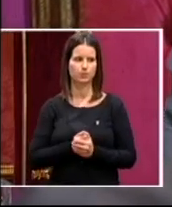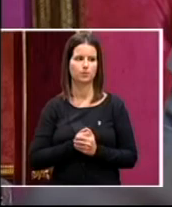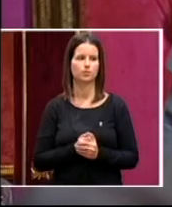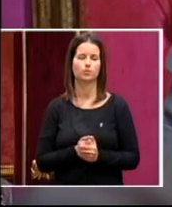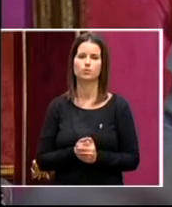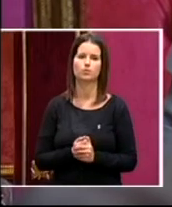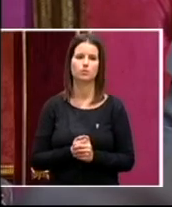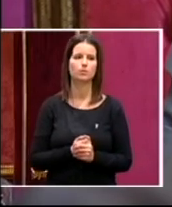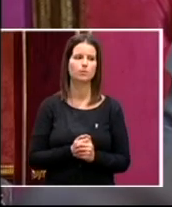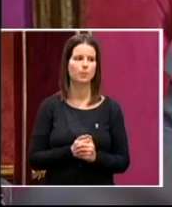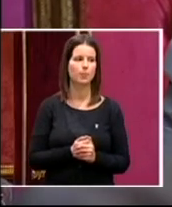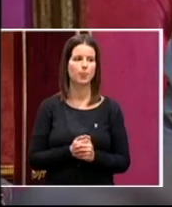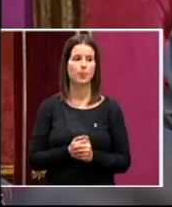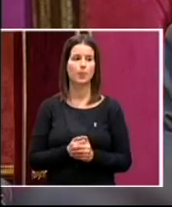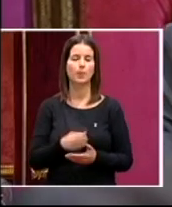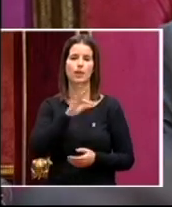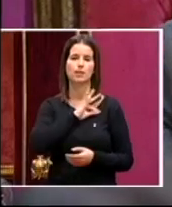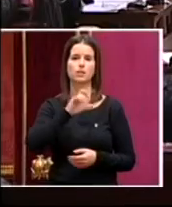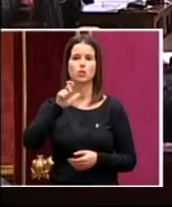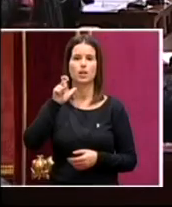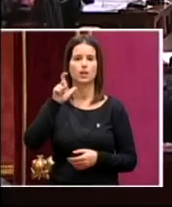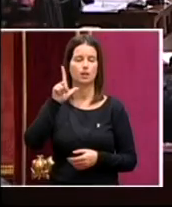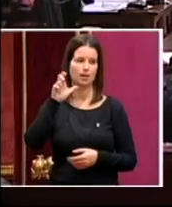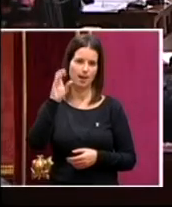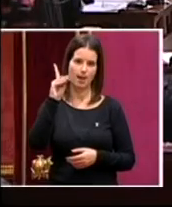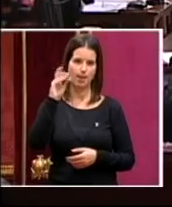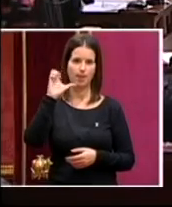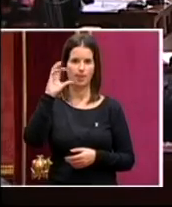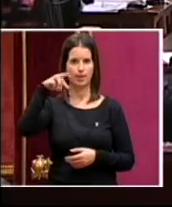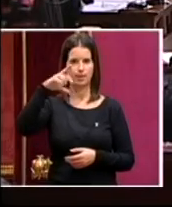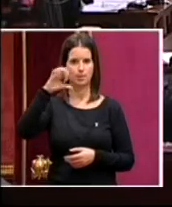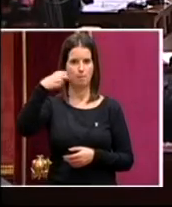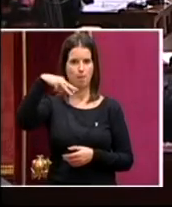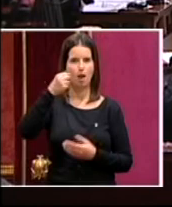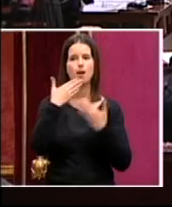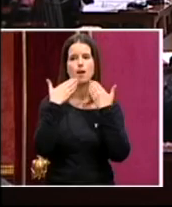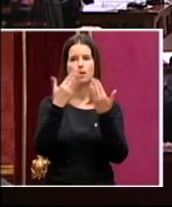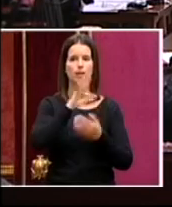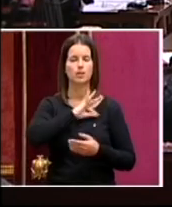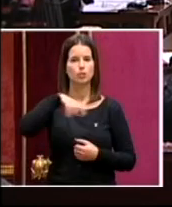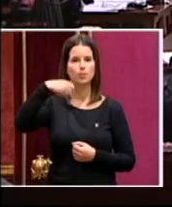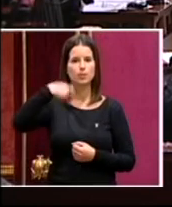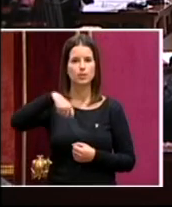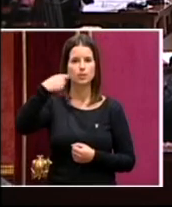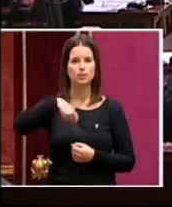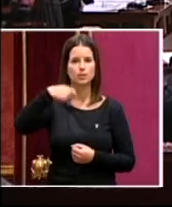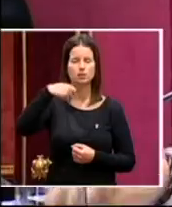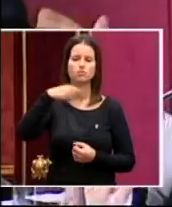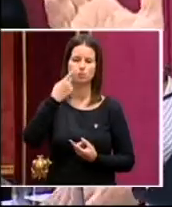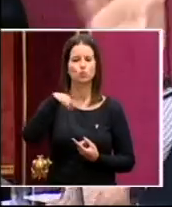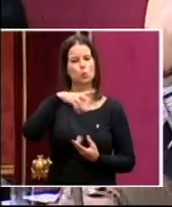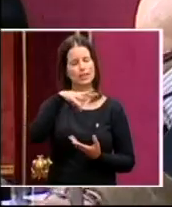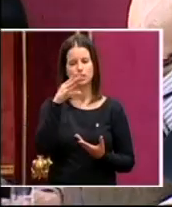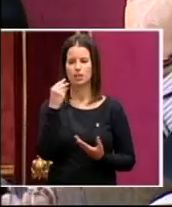apartado de debate. Señor Ledezma, tiene la palabra. Muchas gracias, señor presidente. Entiéndase nuestra